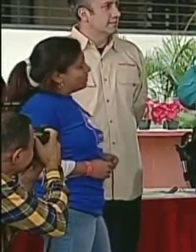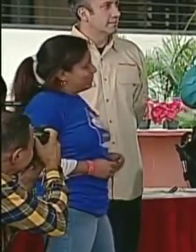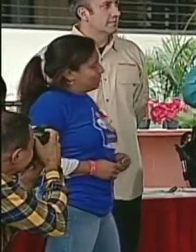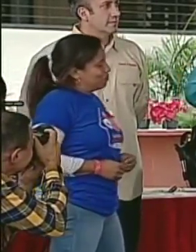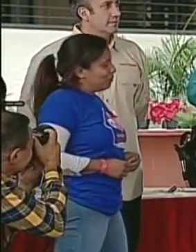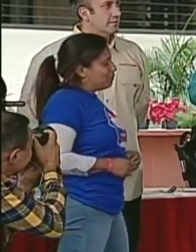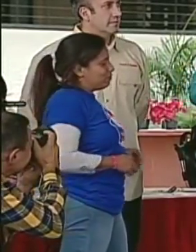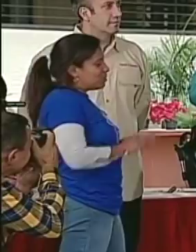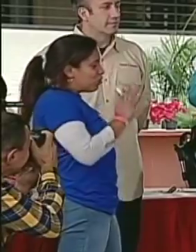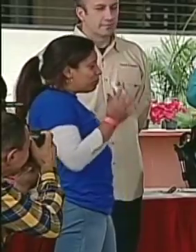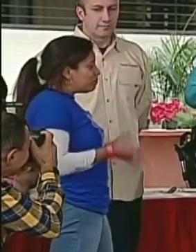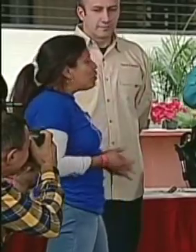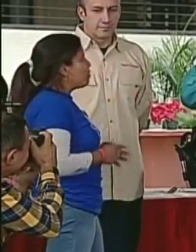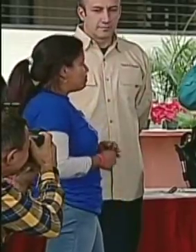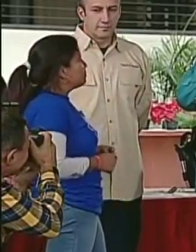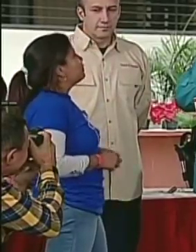Vanderdis.